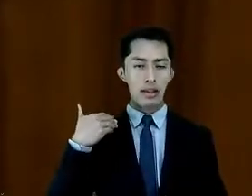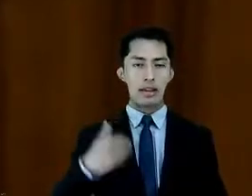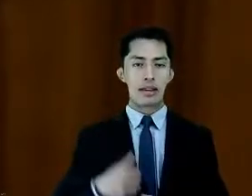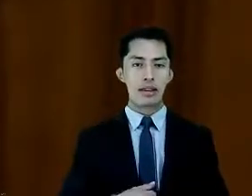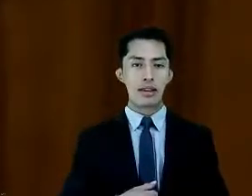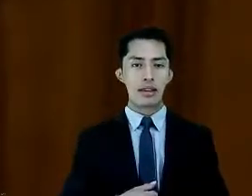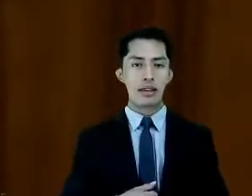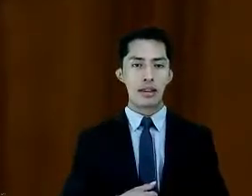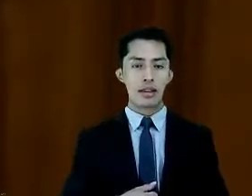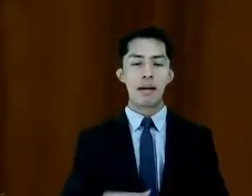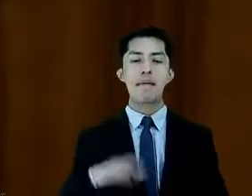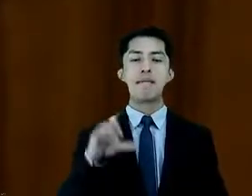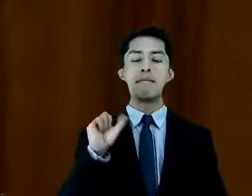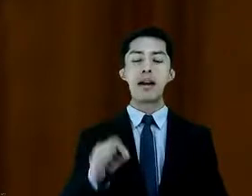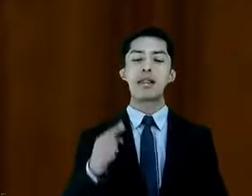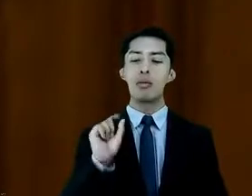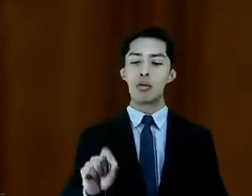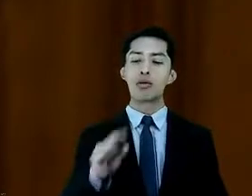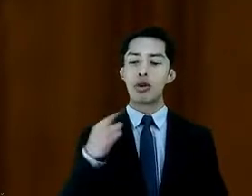el